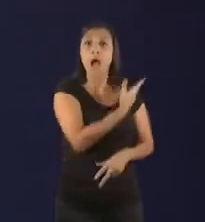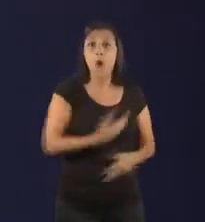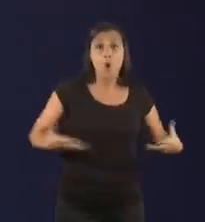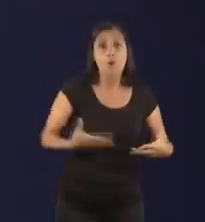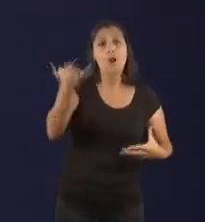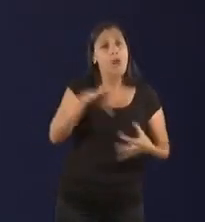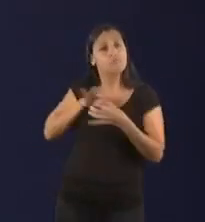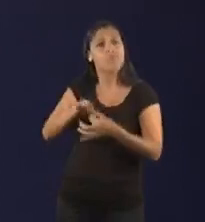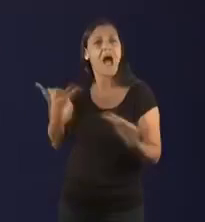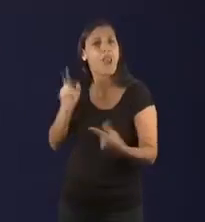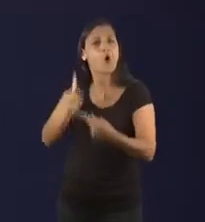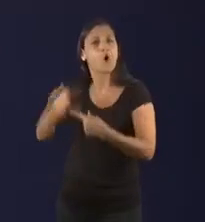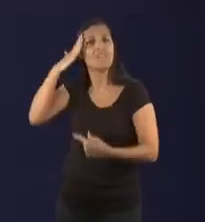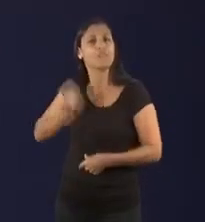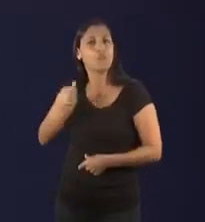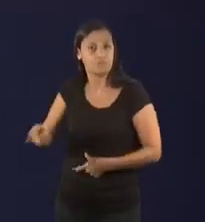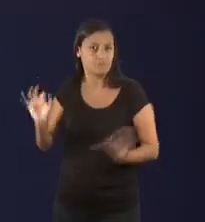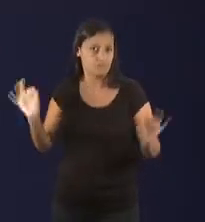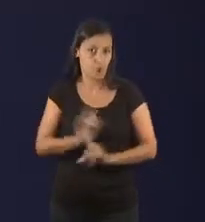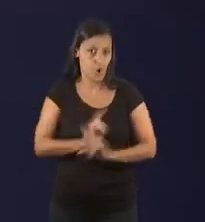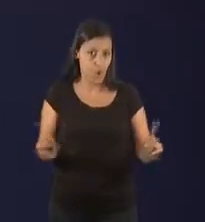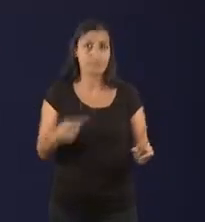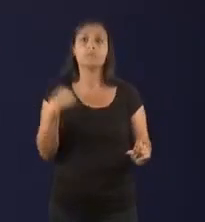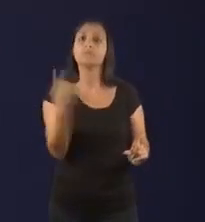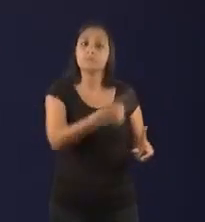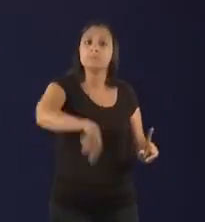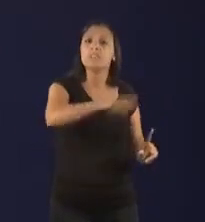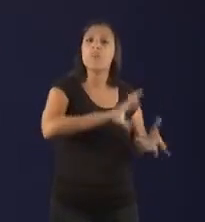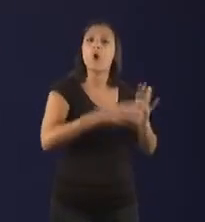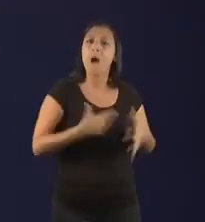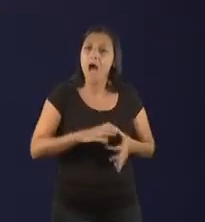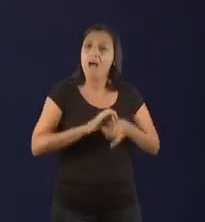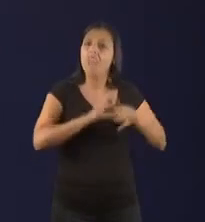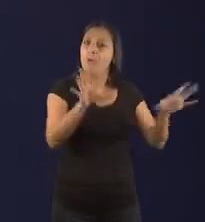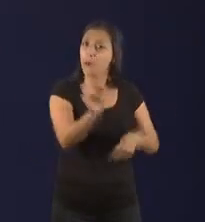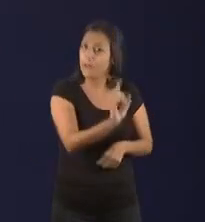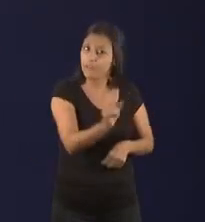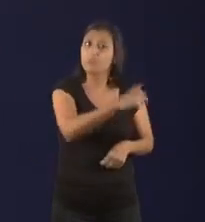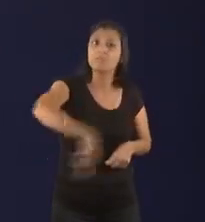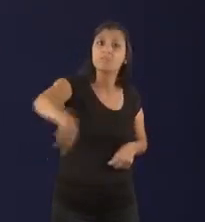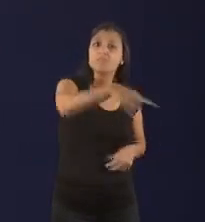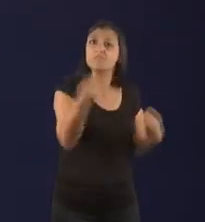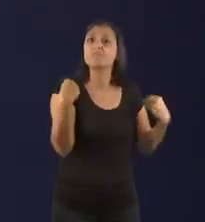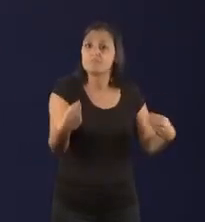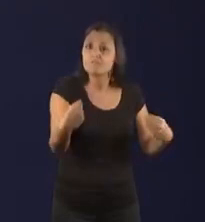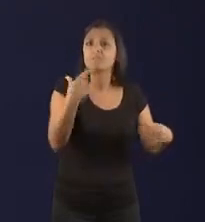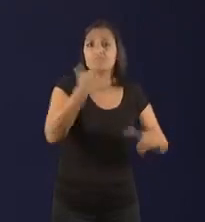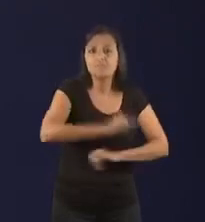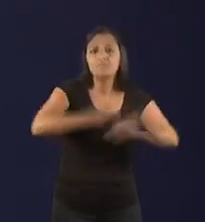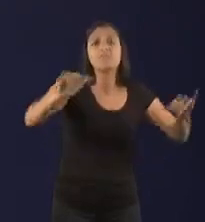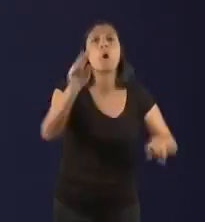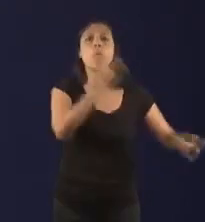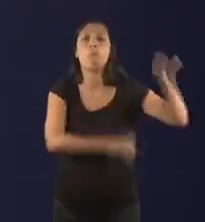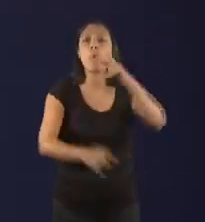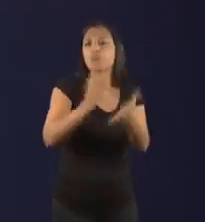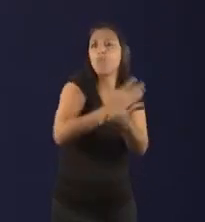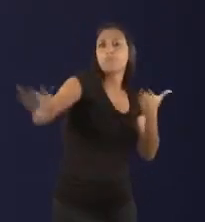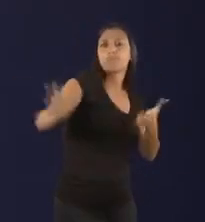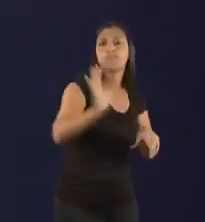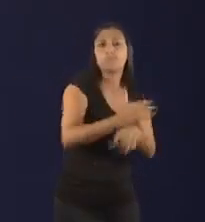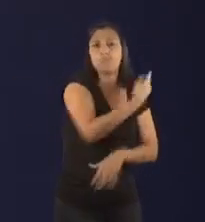militar lejos de expresarse en un sentido democrático manifestaron abiertamente su deseo de derrocar a un gobierno